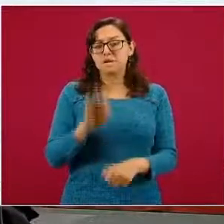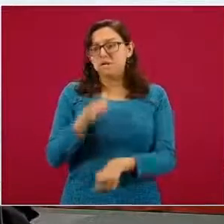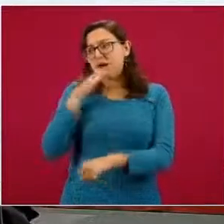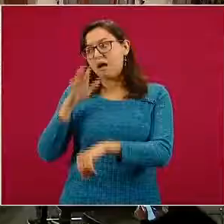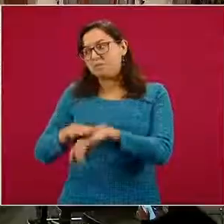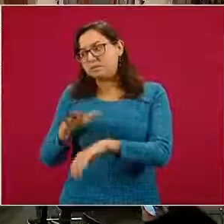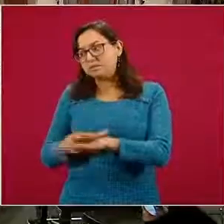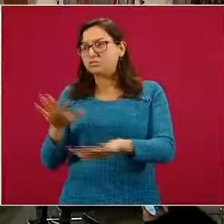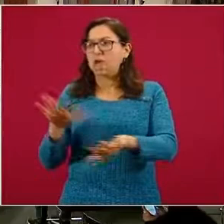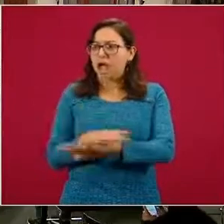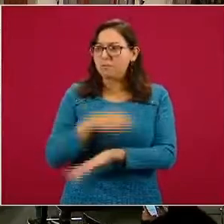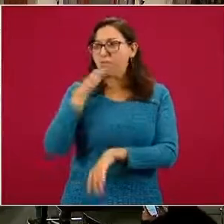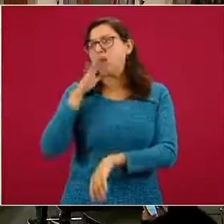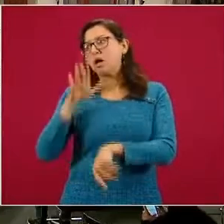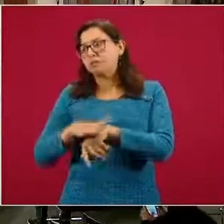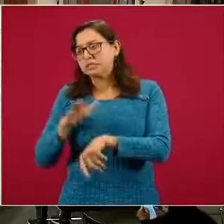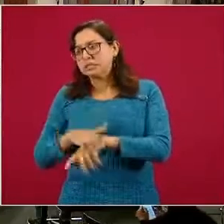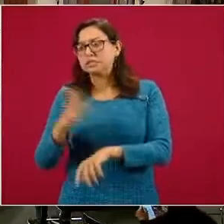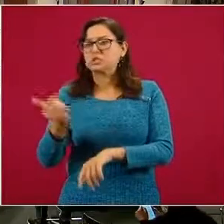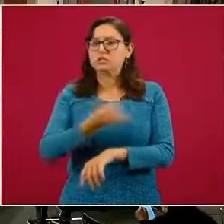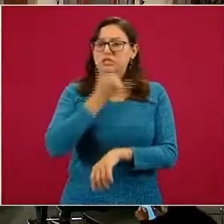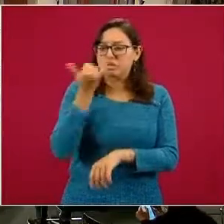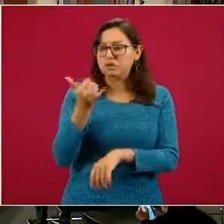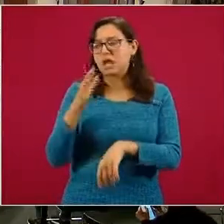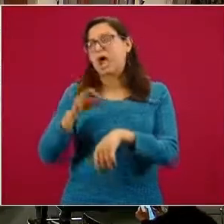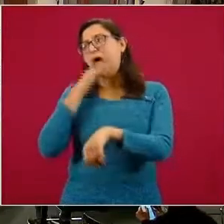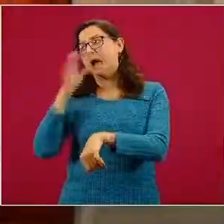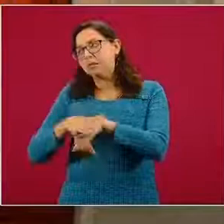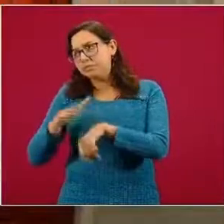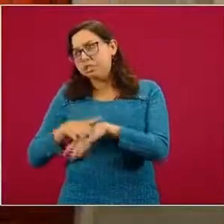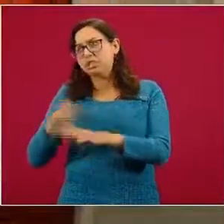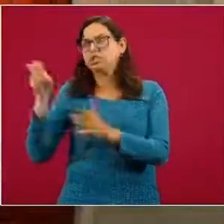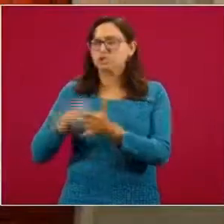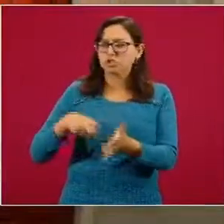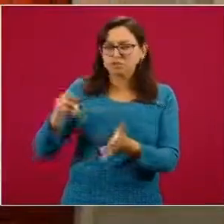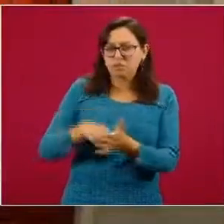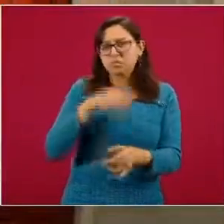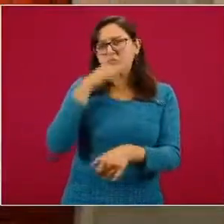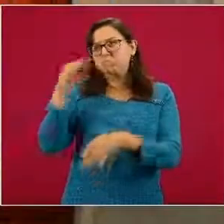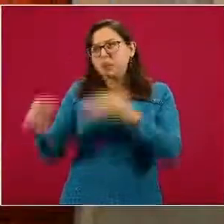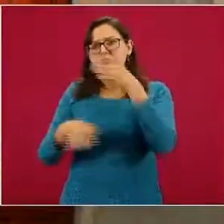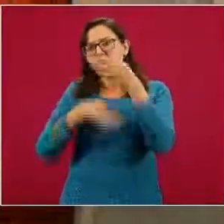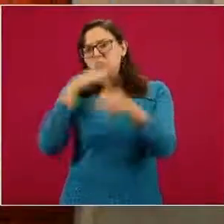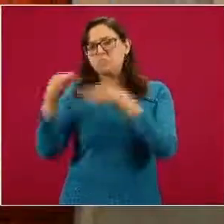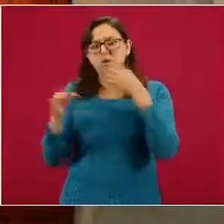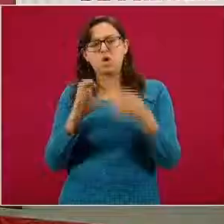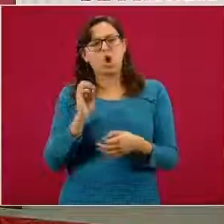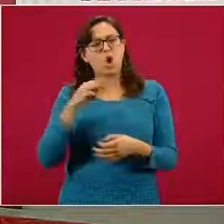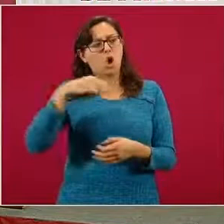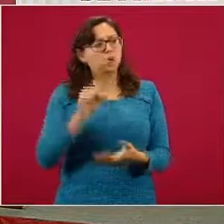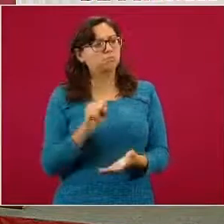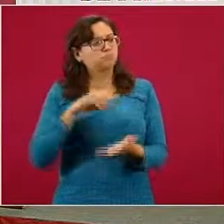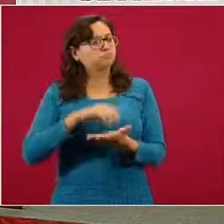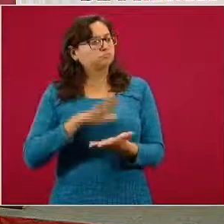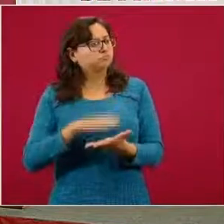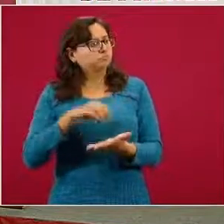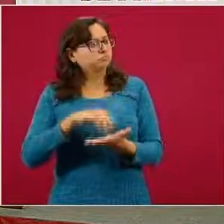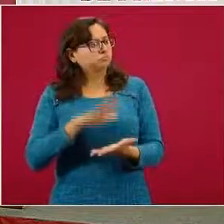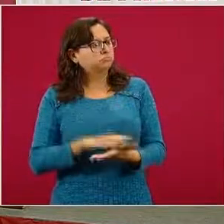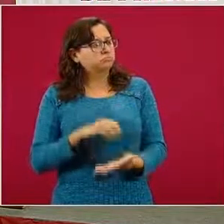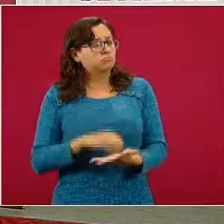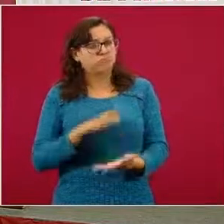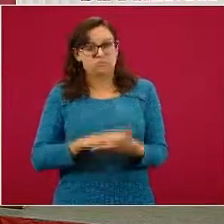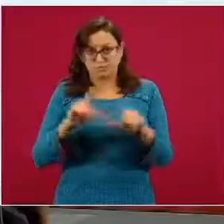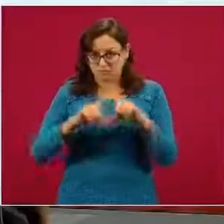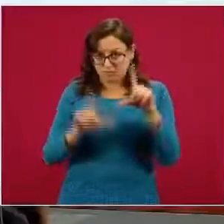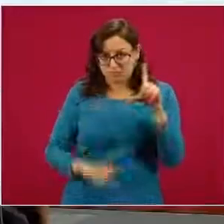las modificaciones, federratas o otro tipo de variaciones que los países han realizado. Aquí solamente a lo mejor extrajimos un poco